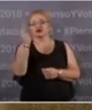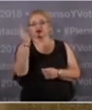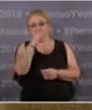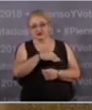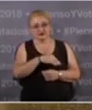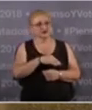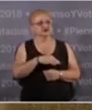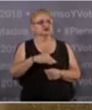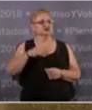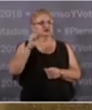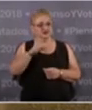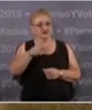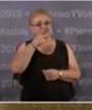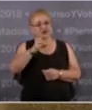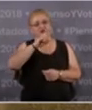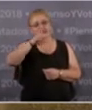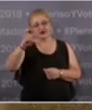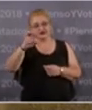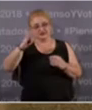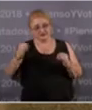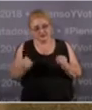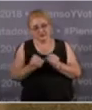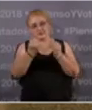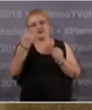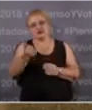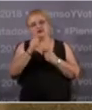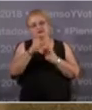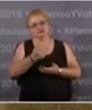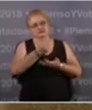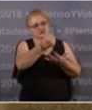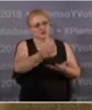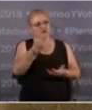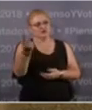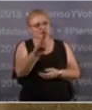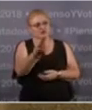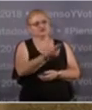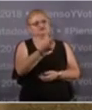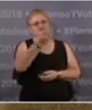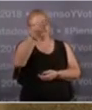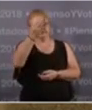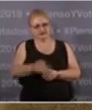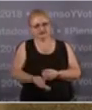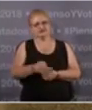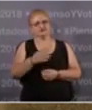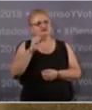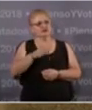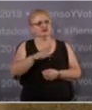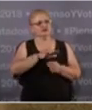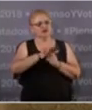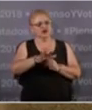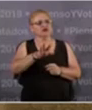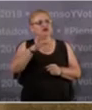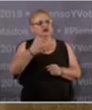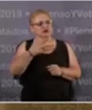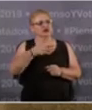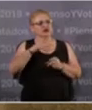Ello supone una reingeniería institucional y presupuestal. ¿Estarían dispuestas y dispuestos a actuar conforme a las facultades que tendrán